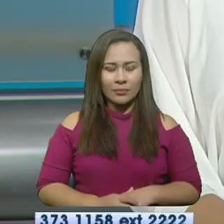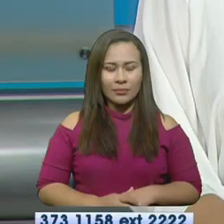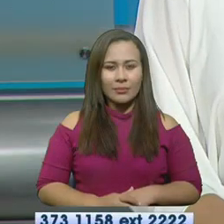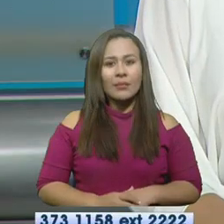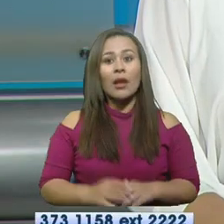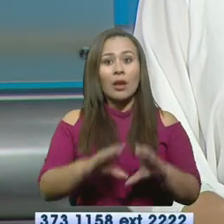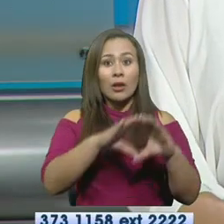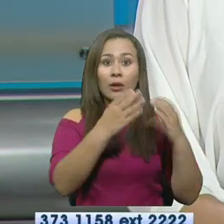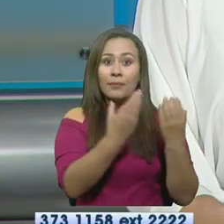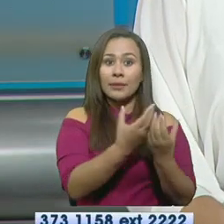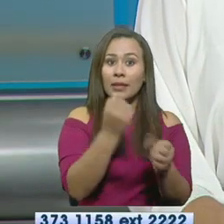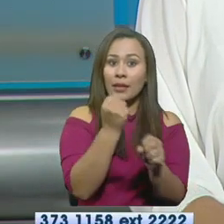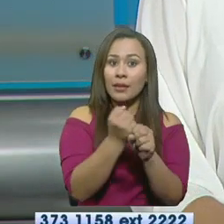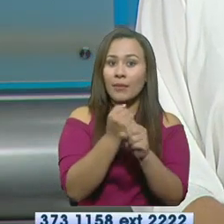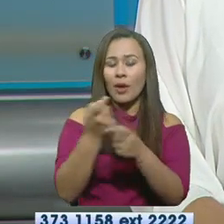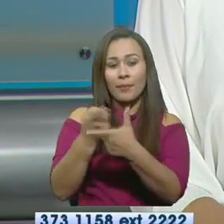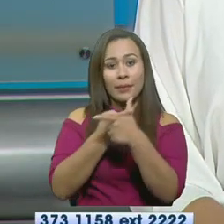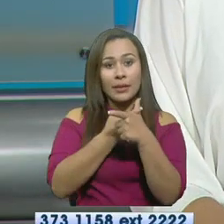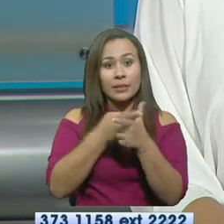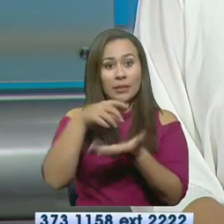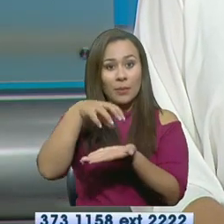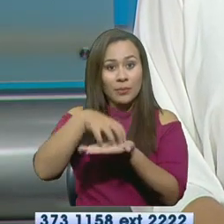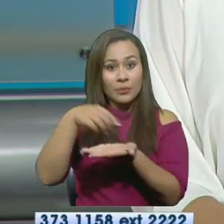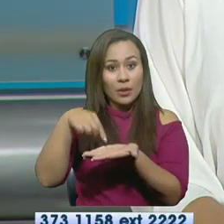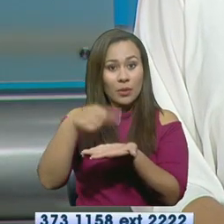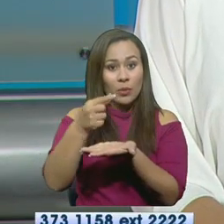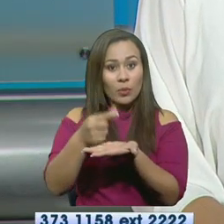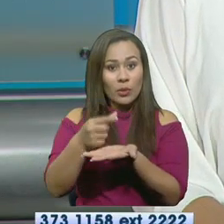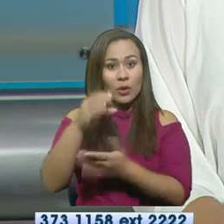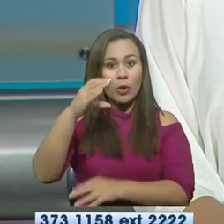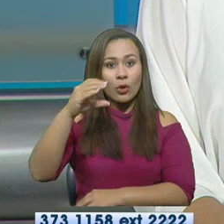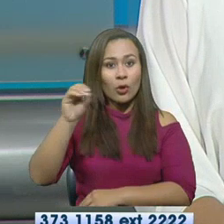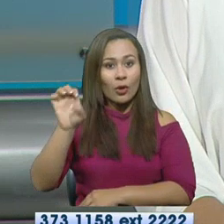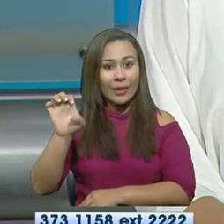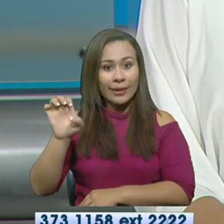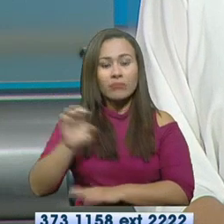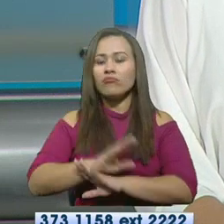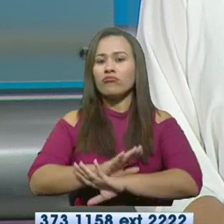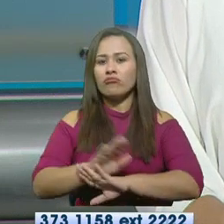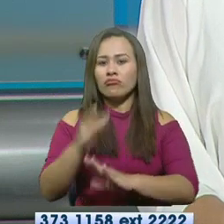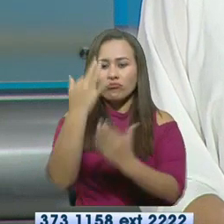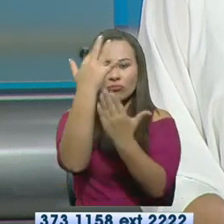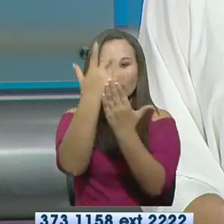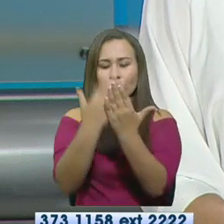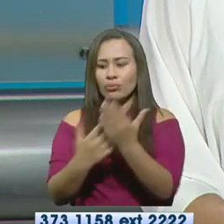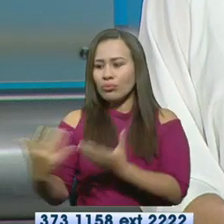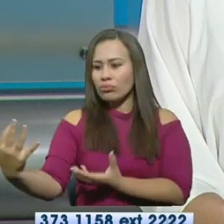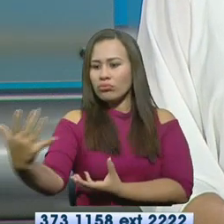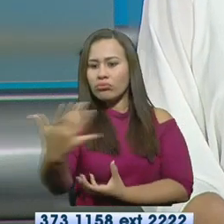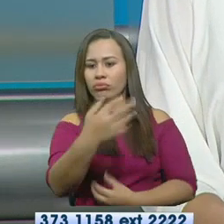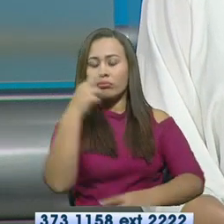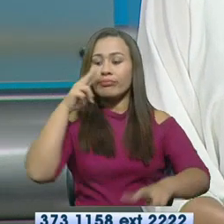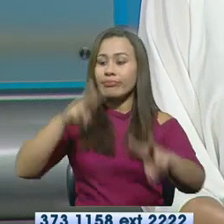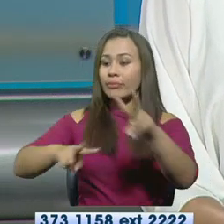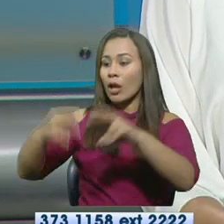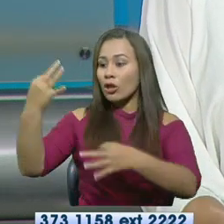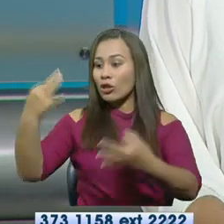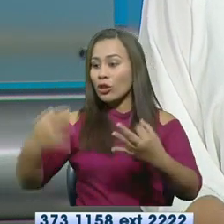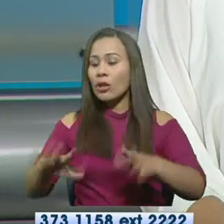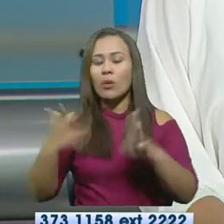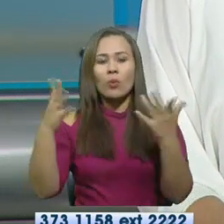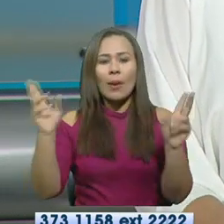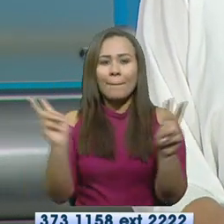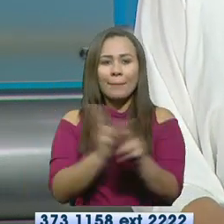El Comité de Operaciones de Emergencia Provincial del Guayas, COE, dio un balance de lo ocurrido luego del sismo. No se reportaron